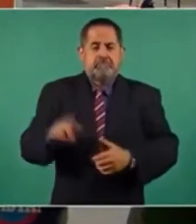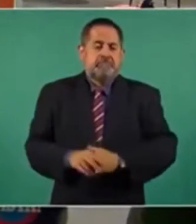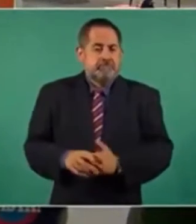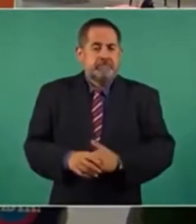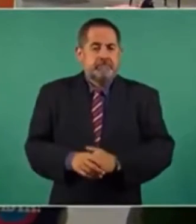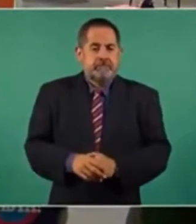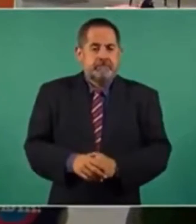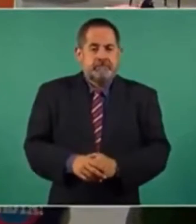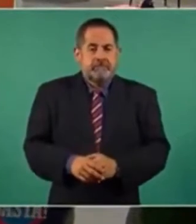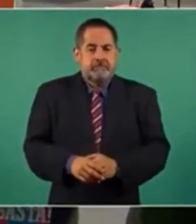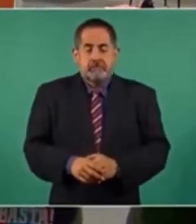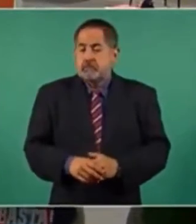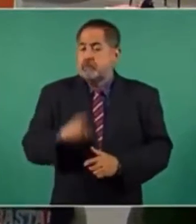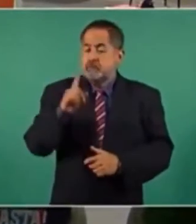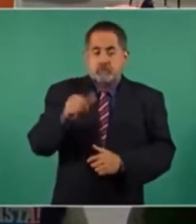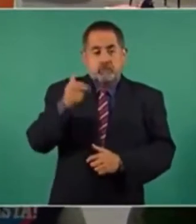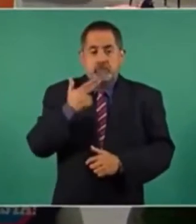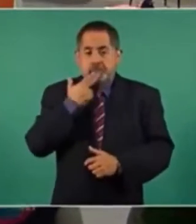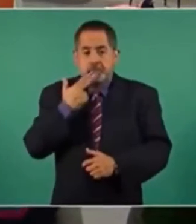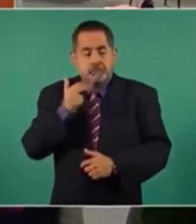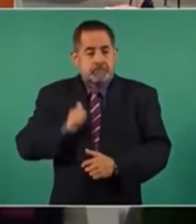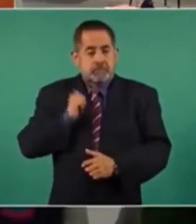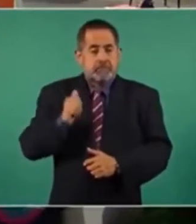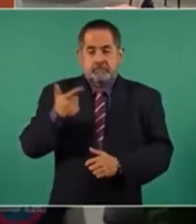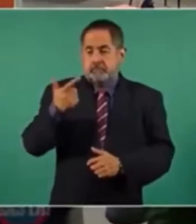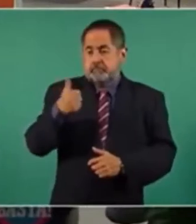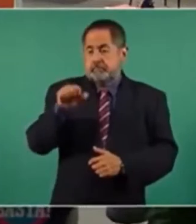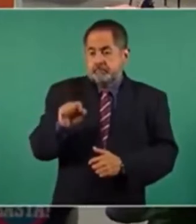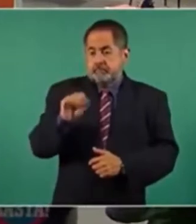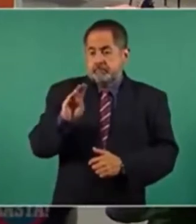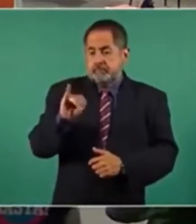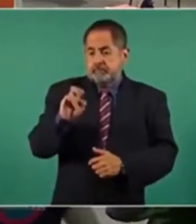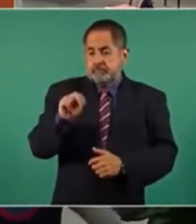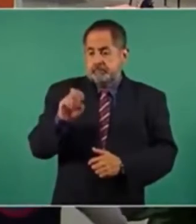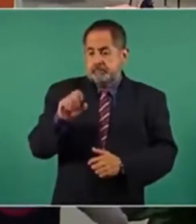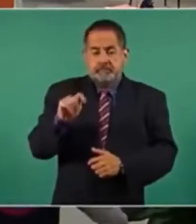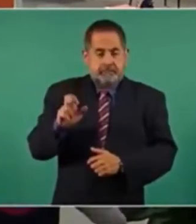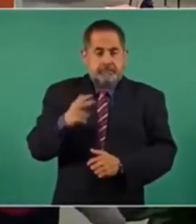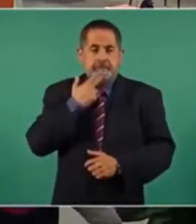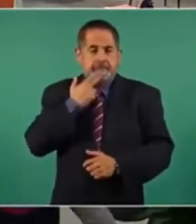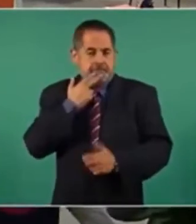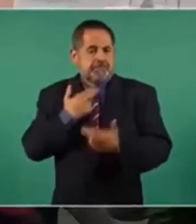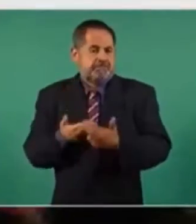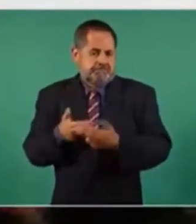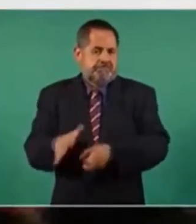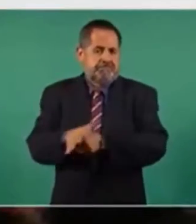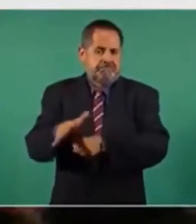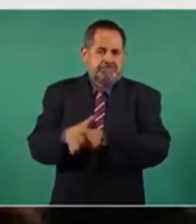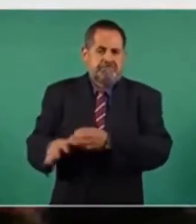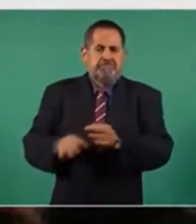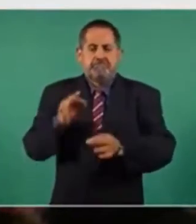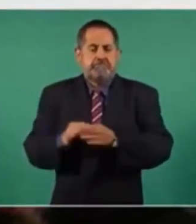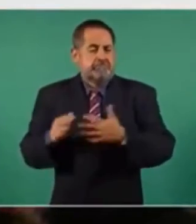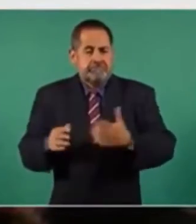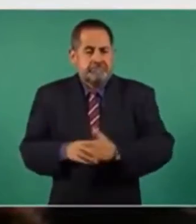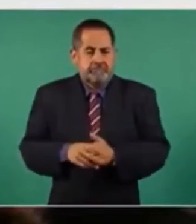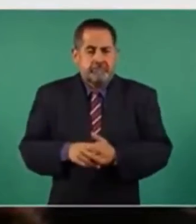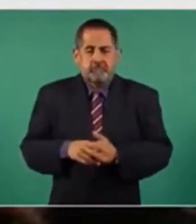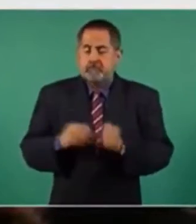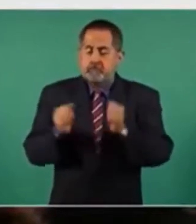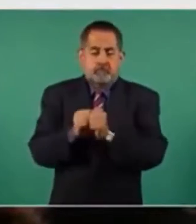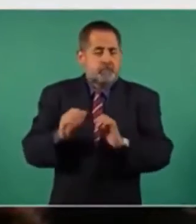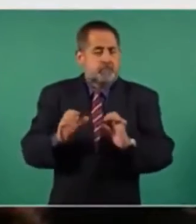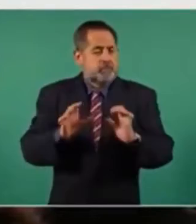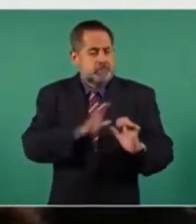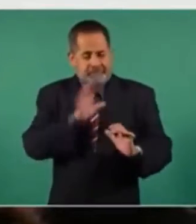Y bueno, otra de las ventajas, el gas bienestar va a ser un gas que rinda más, que rinde más. En primer lugar, porque estamos cuidando